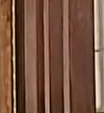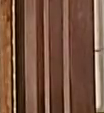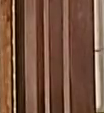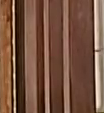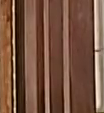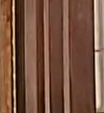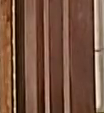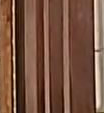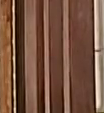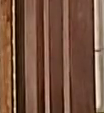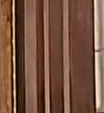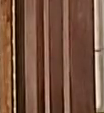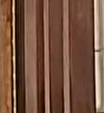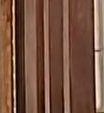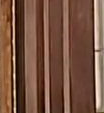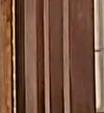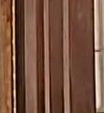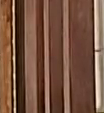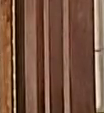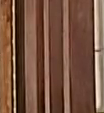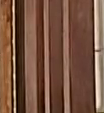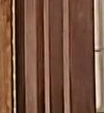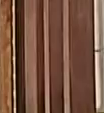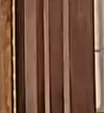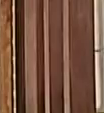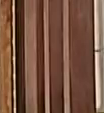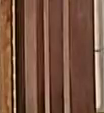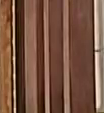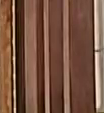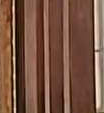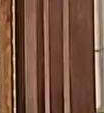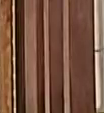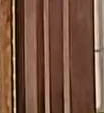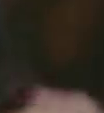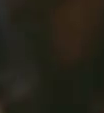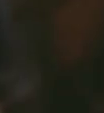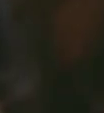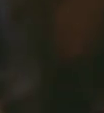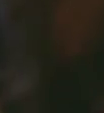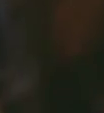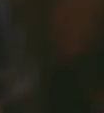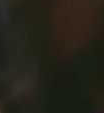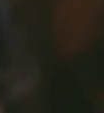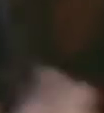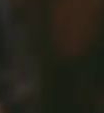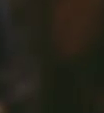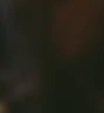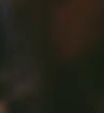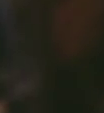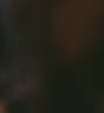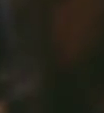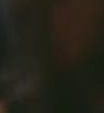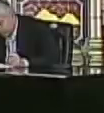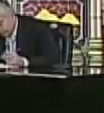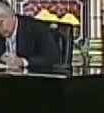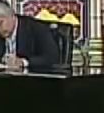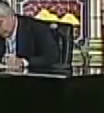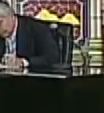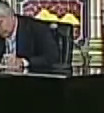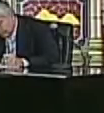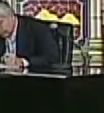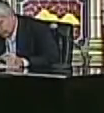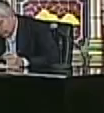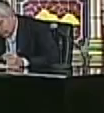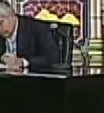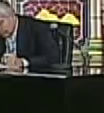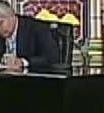O es tecnología espacial, o es que es imposible hacer una pieza tal y una pieza tal. O es la rendición de la burocracia y